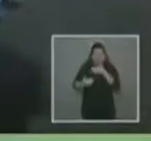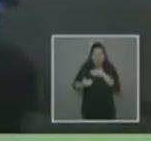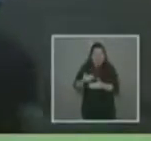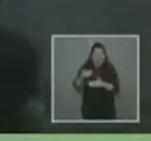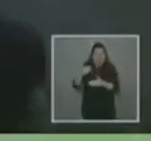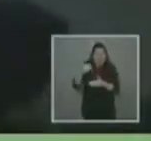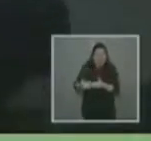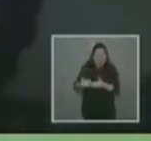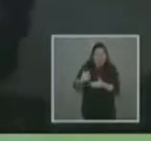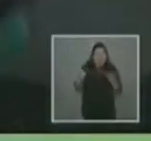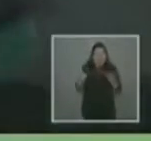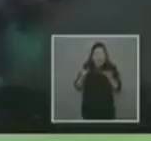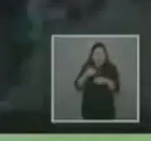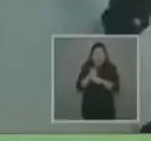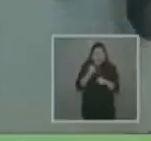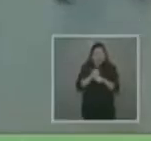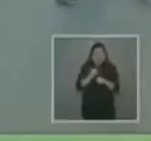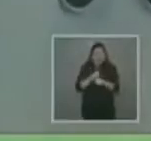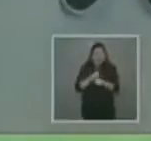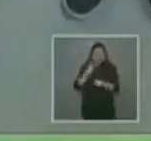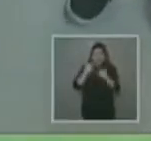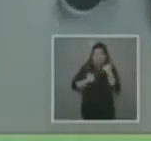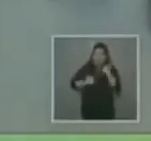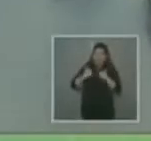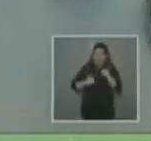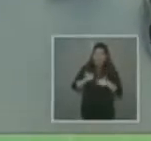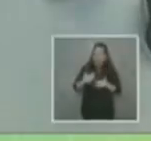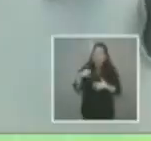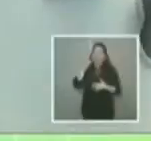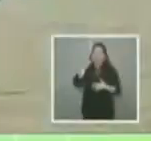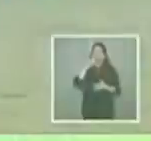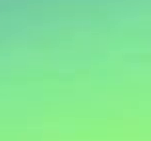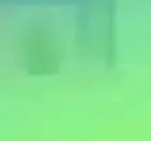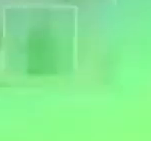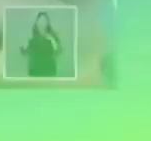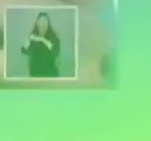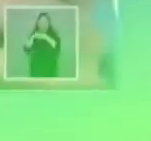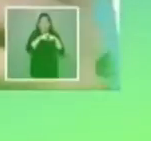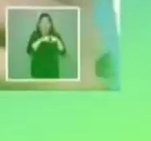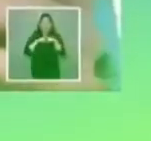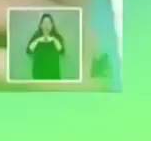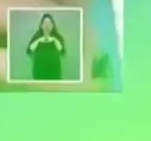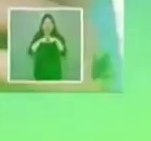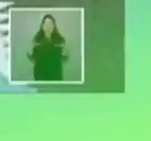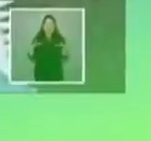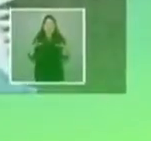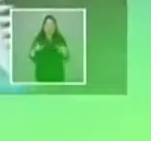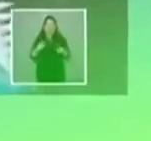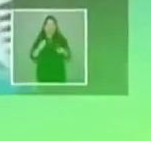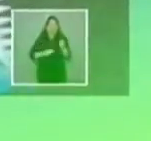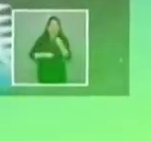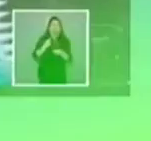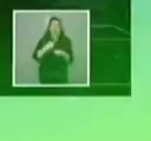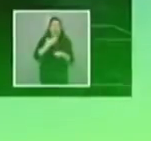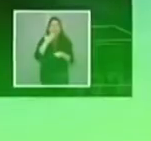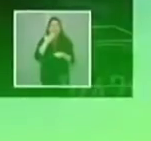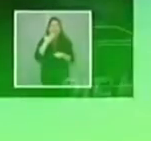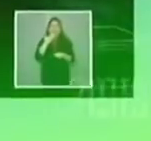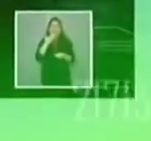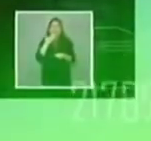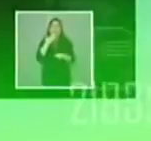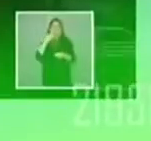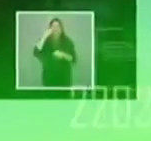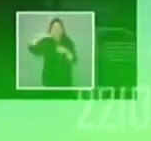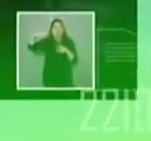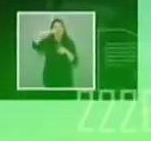me manejé en ese momento, que me la jugué, fue que se reciclaba muy poco. En Chile solamente reciclamos el